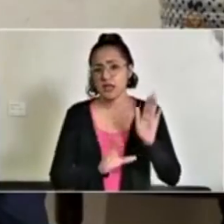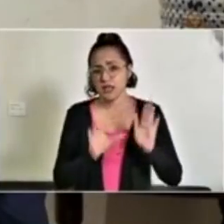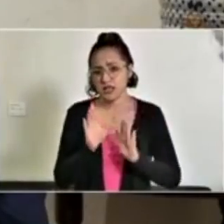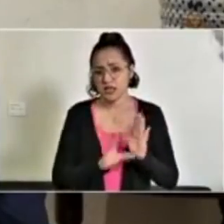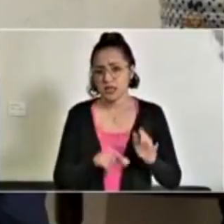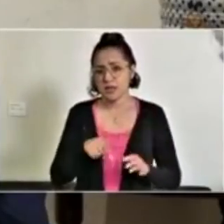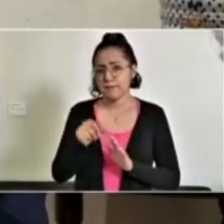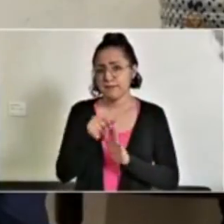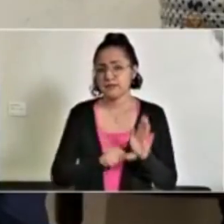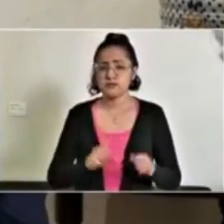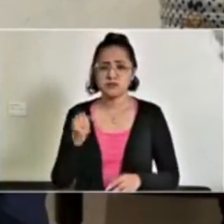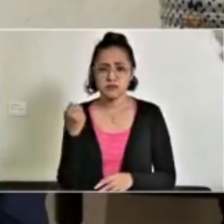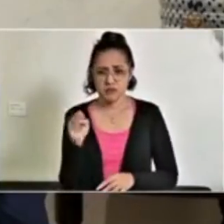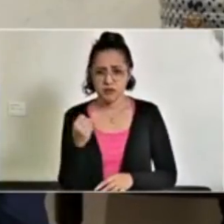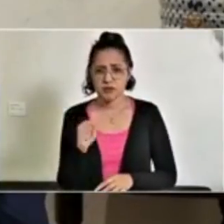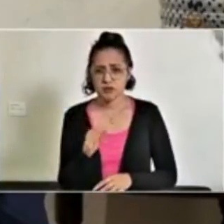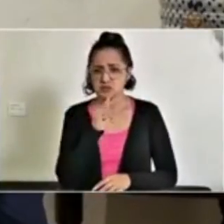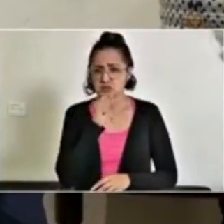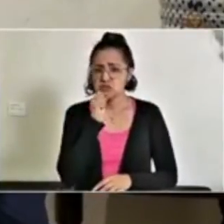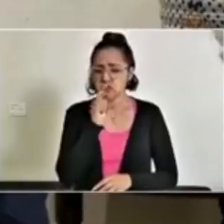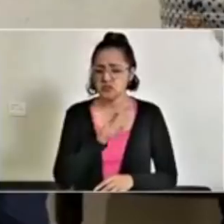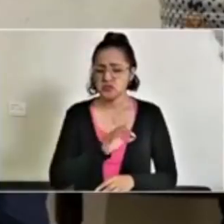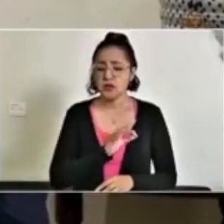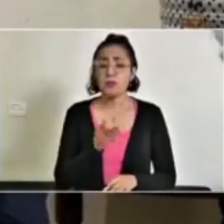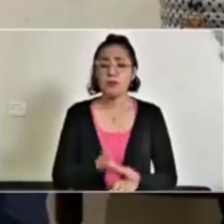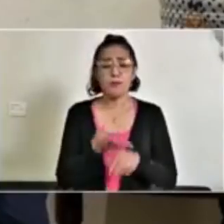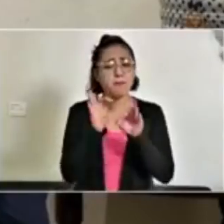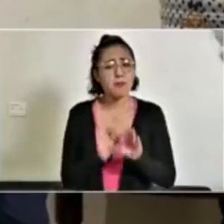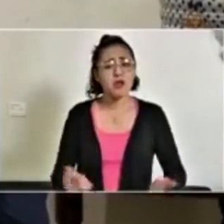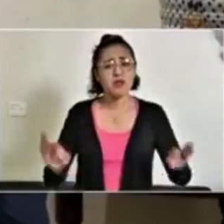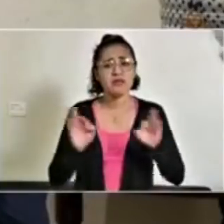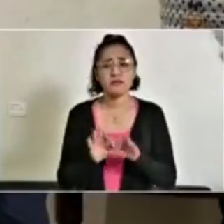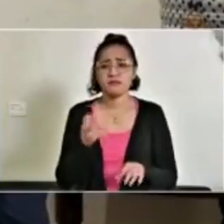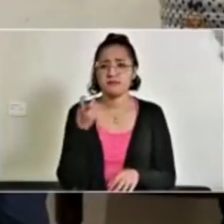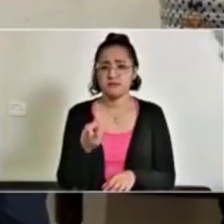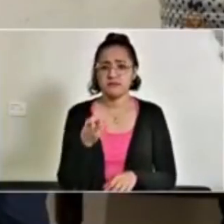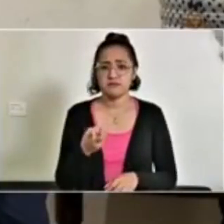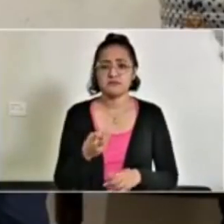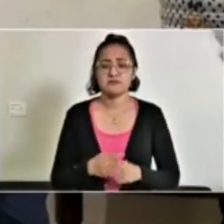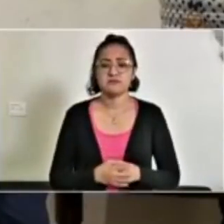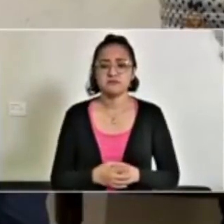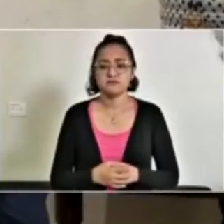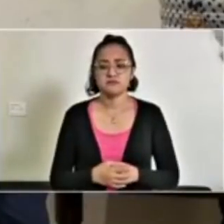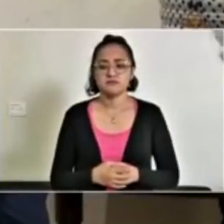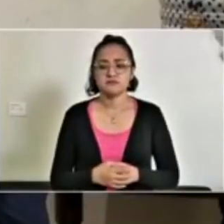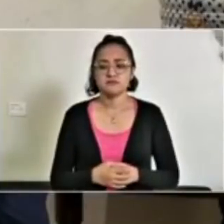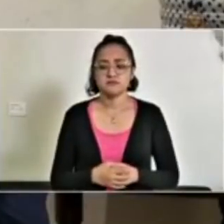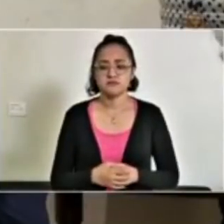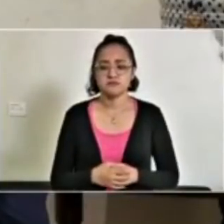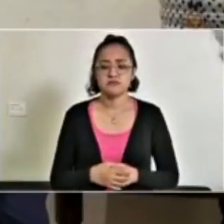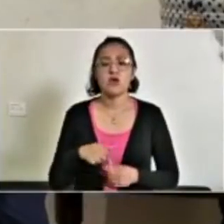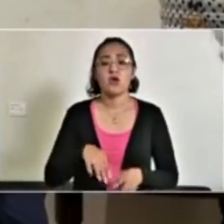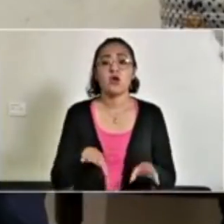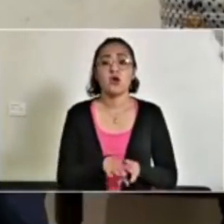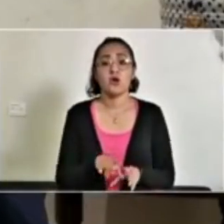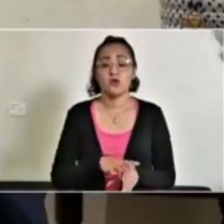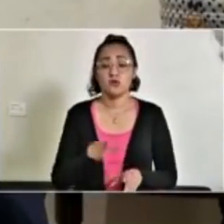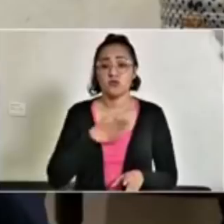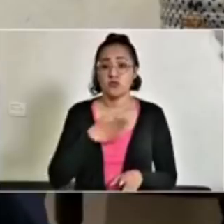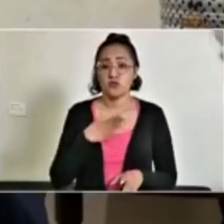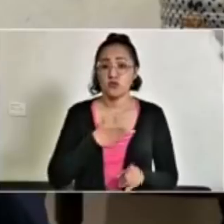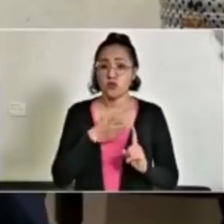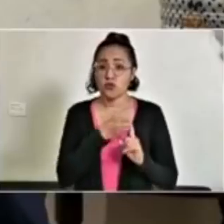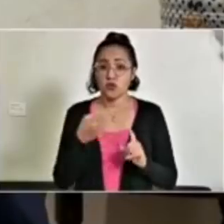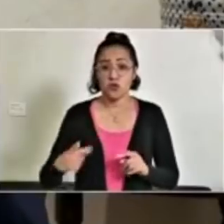septiembre es muy importante que seamos los órdenes de gobierno